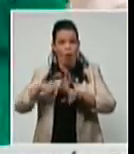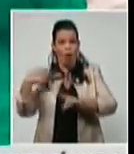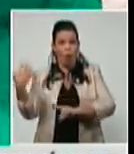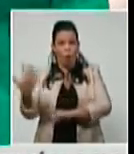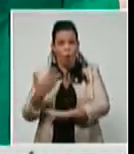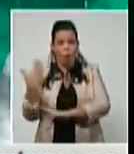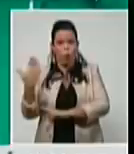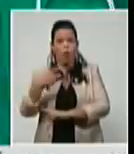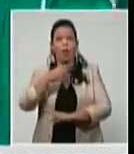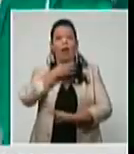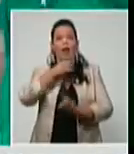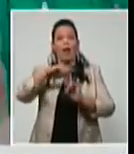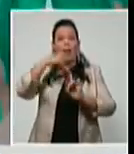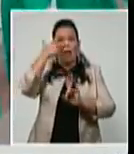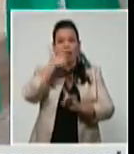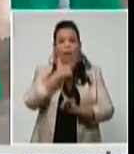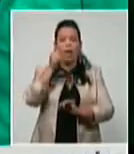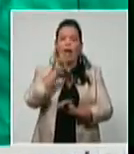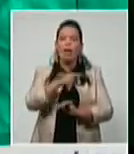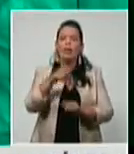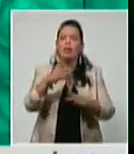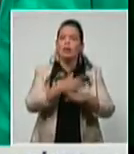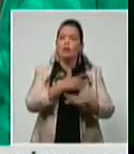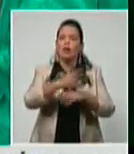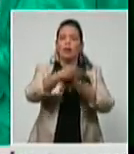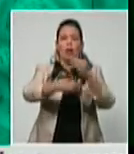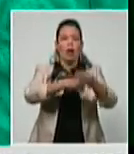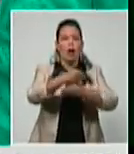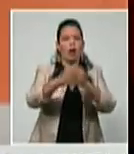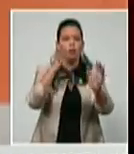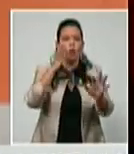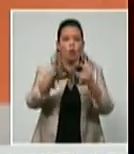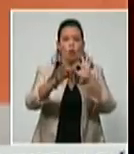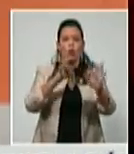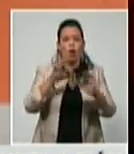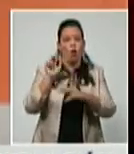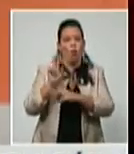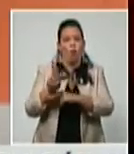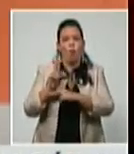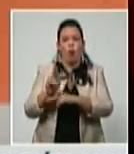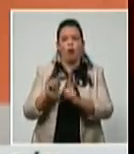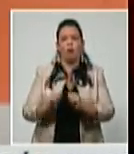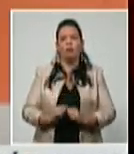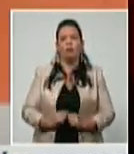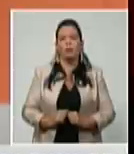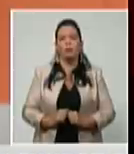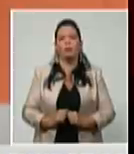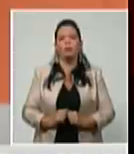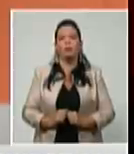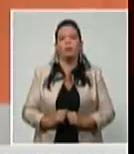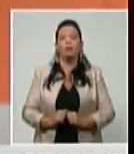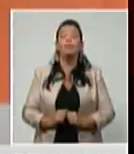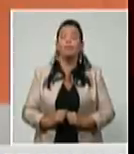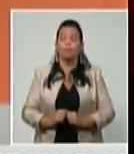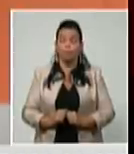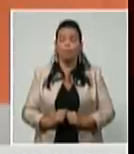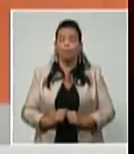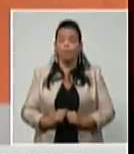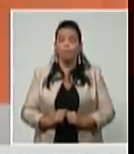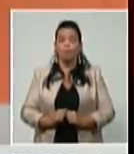protocolos sanitarios emergentes. Extremando en estos lugares donde pudiera